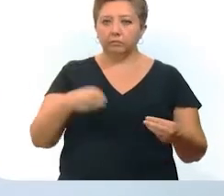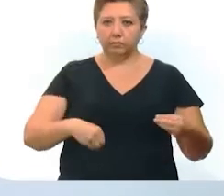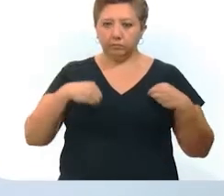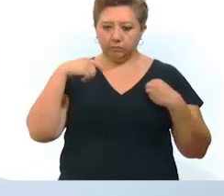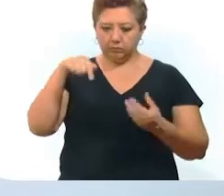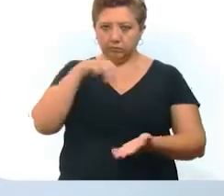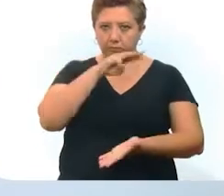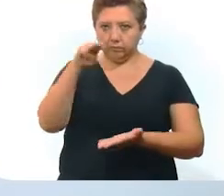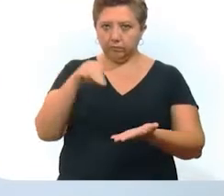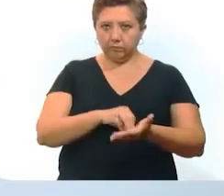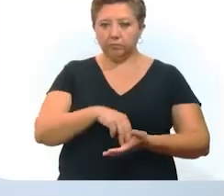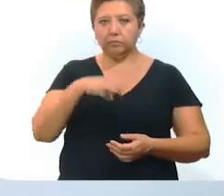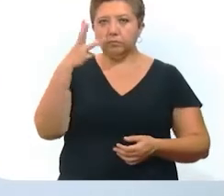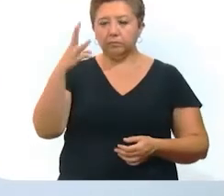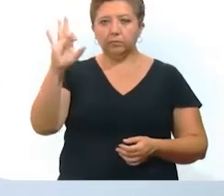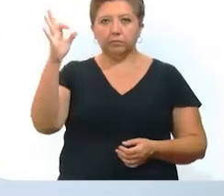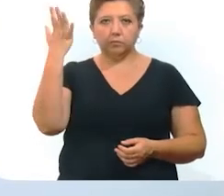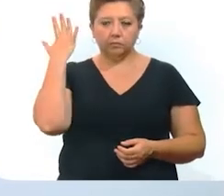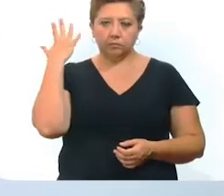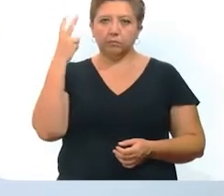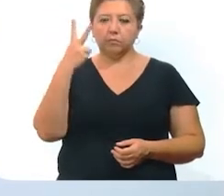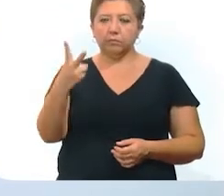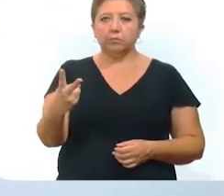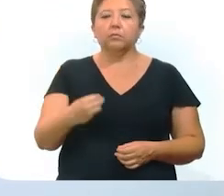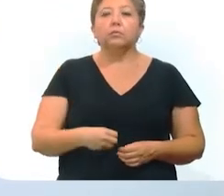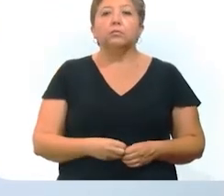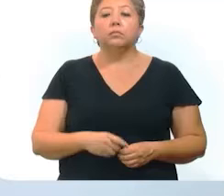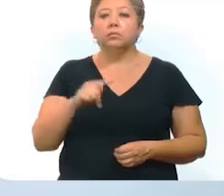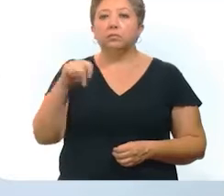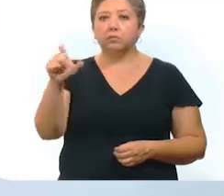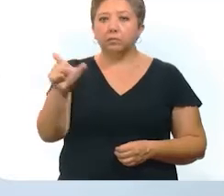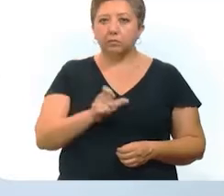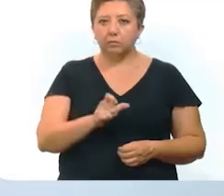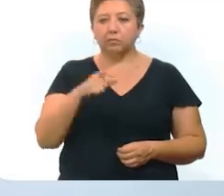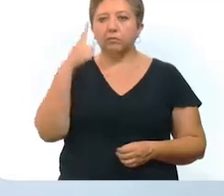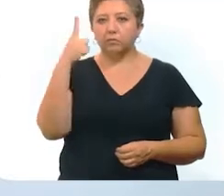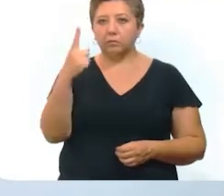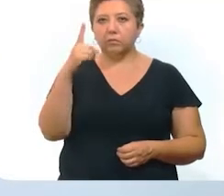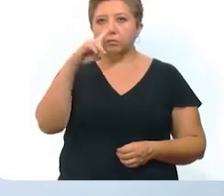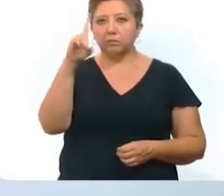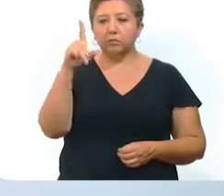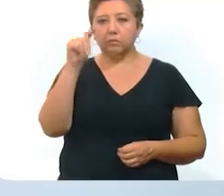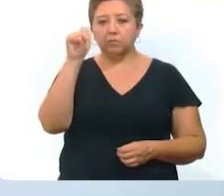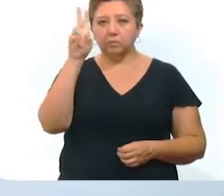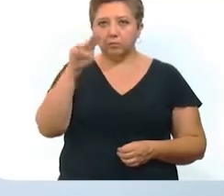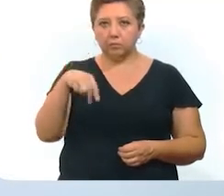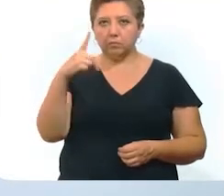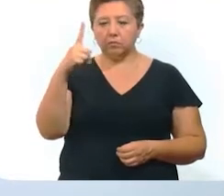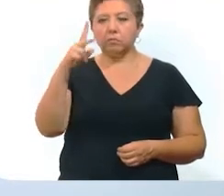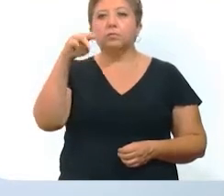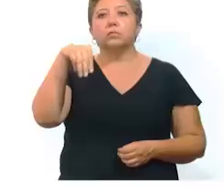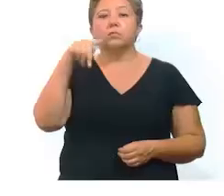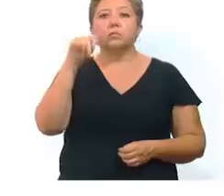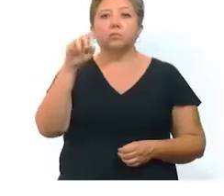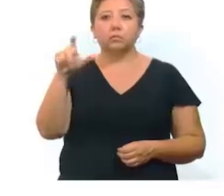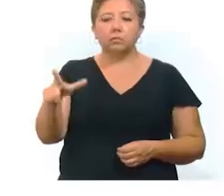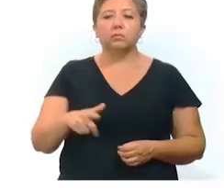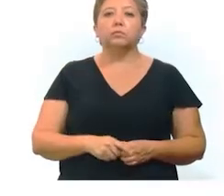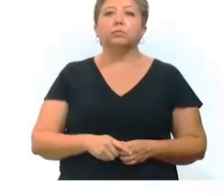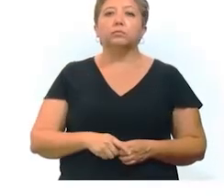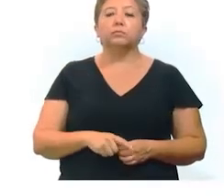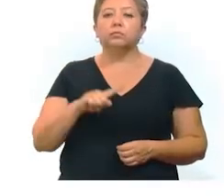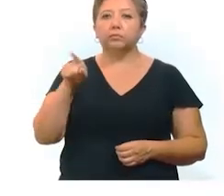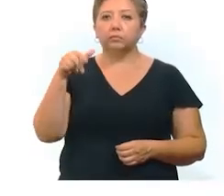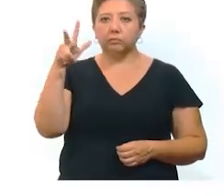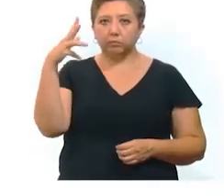en Mérida, 3 eran foráneos, 2 residían en Tecash, 1 en Tzintzantún y 1 en Motul. En